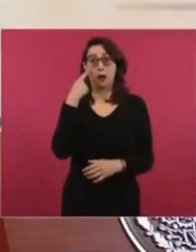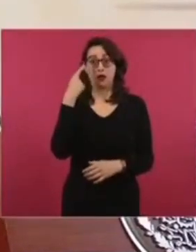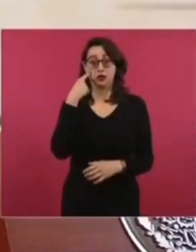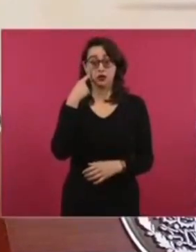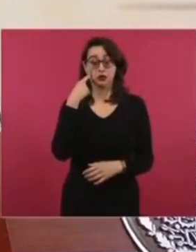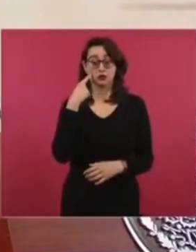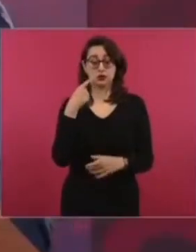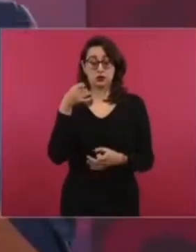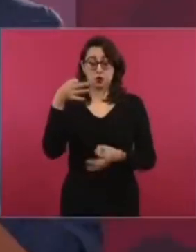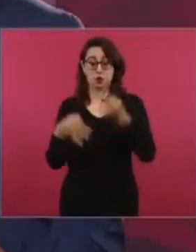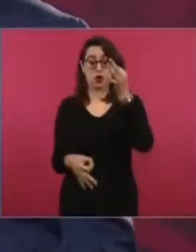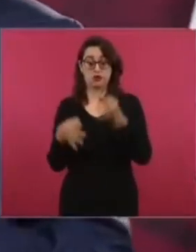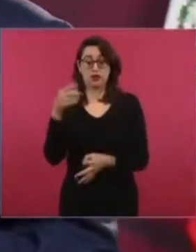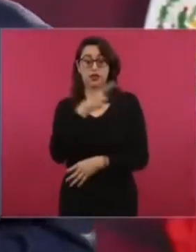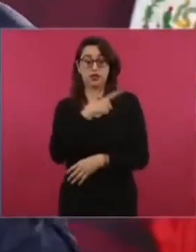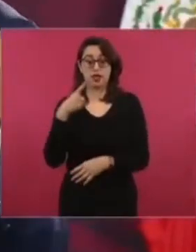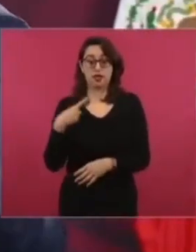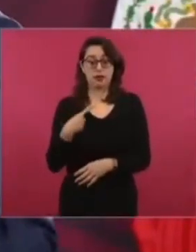pero